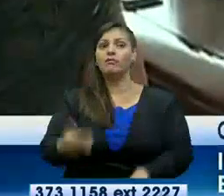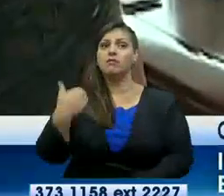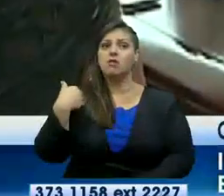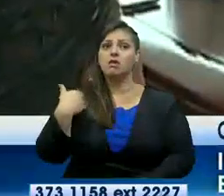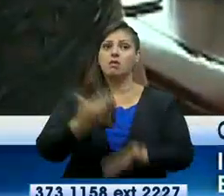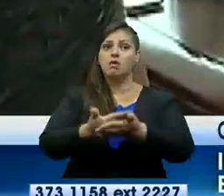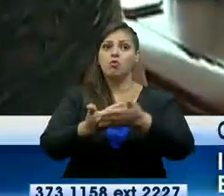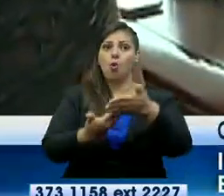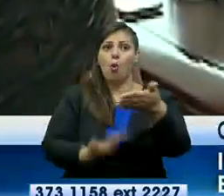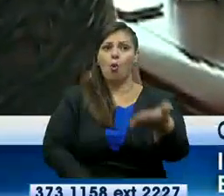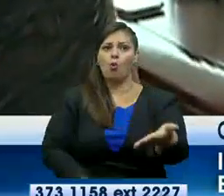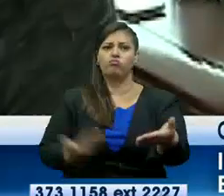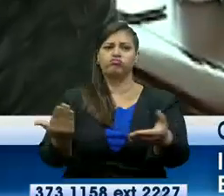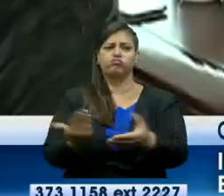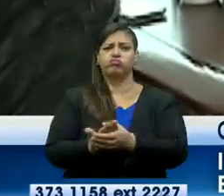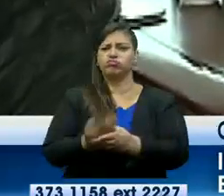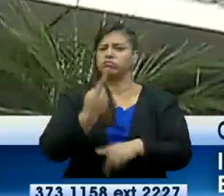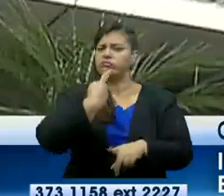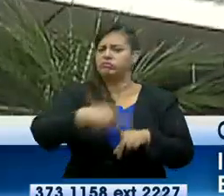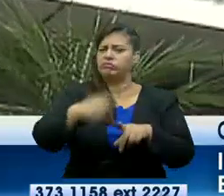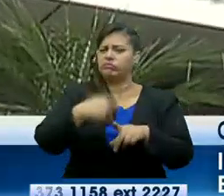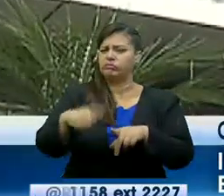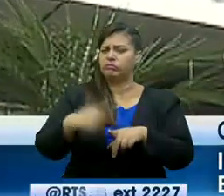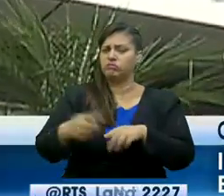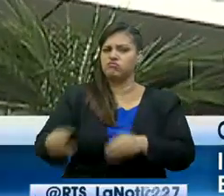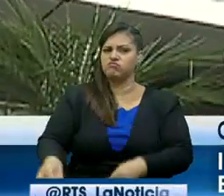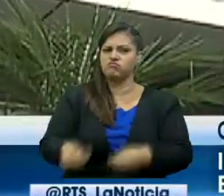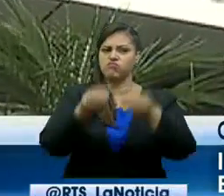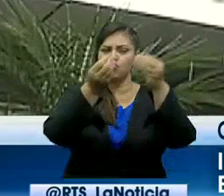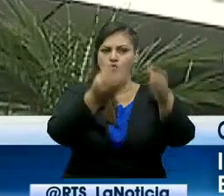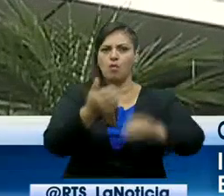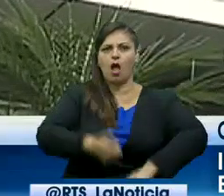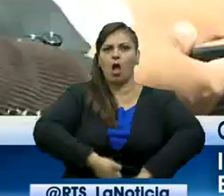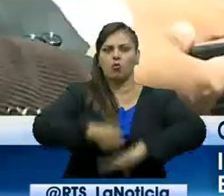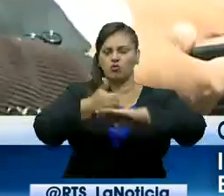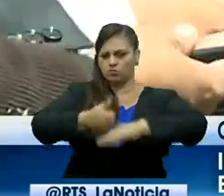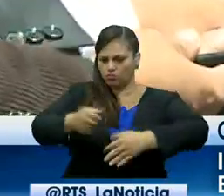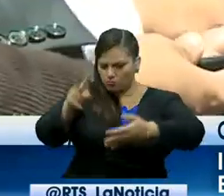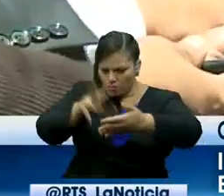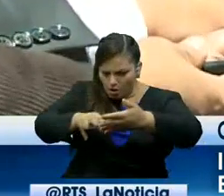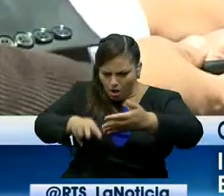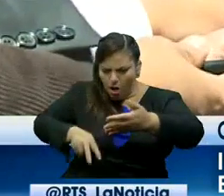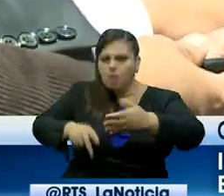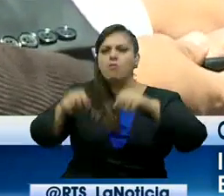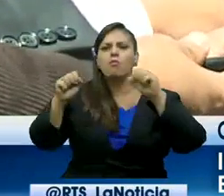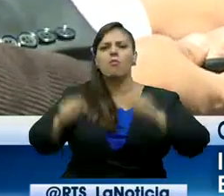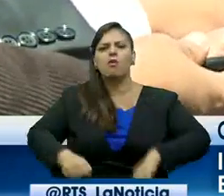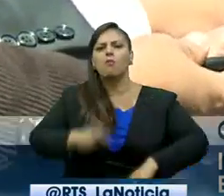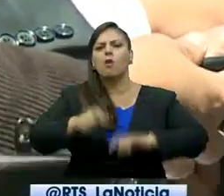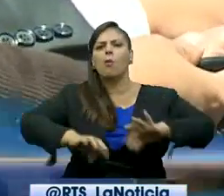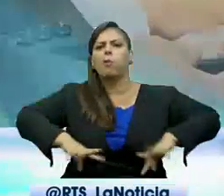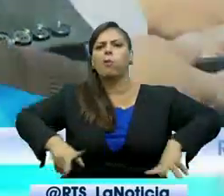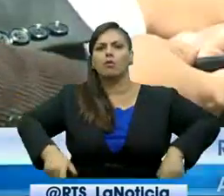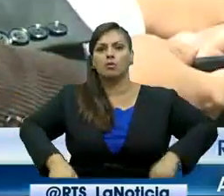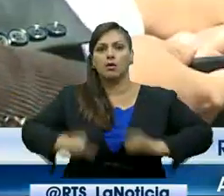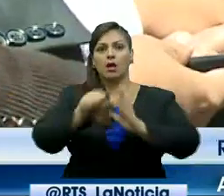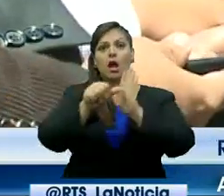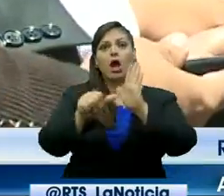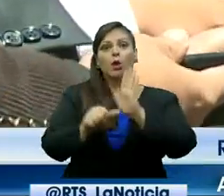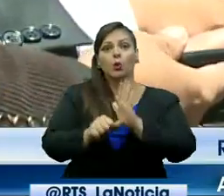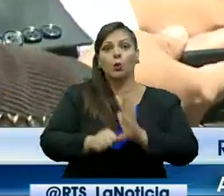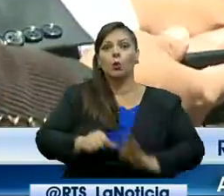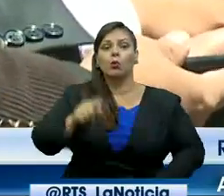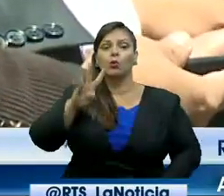que puede contribuir a esclarecer este entramado de corrupción dentro de Petroecuador. Esperamos tener los beneficios que establece el artículo